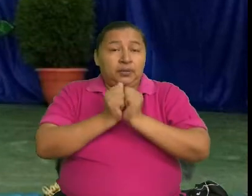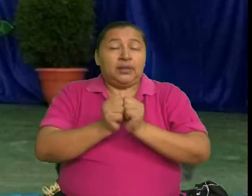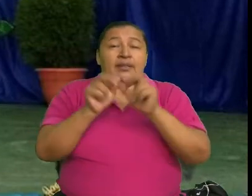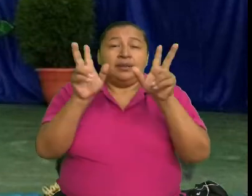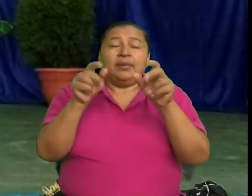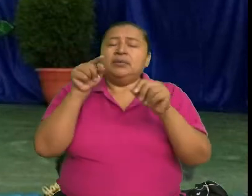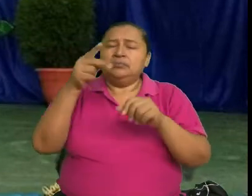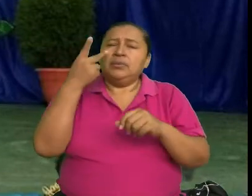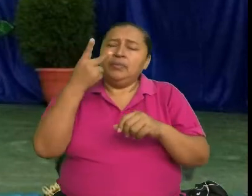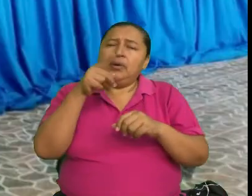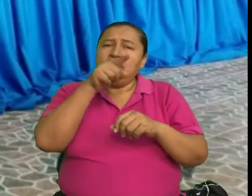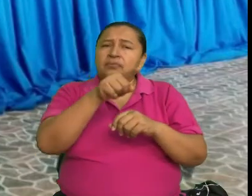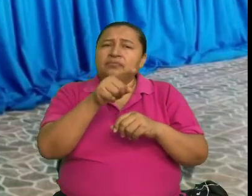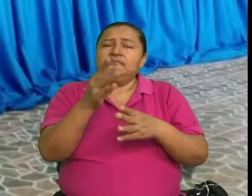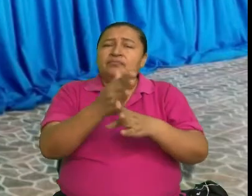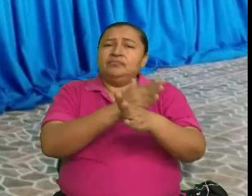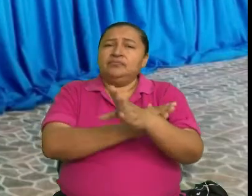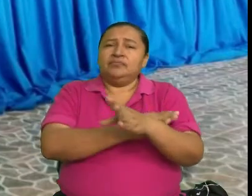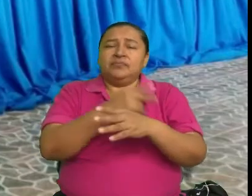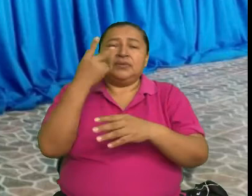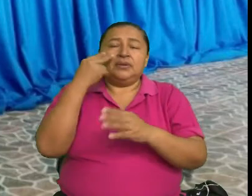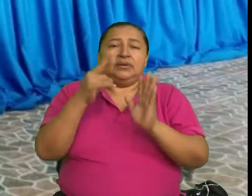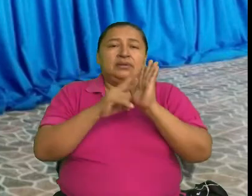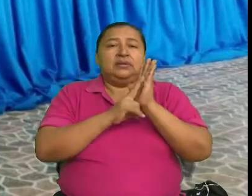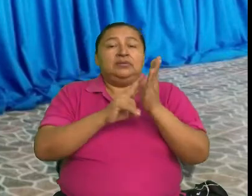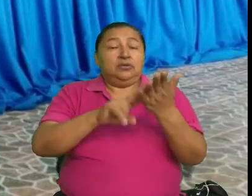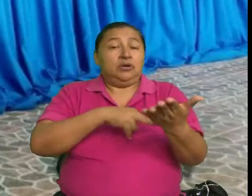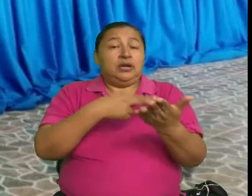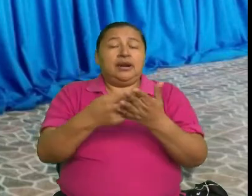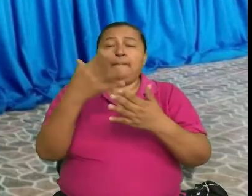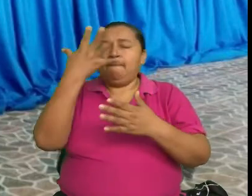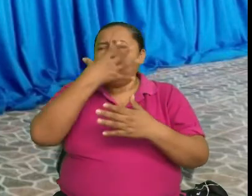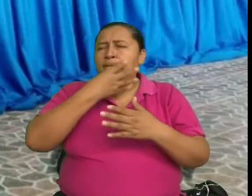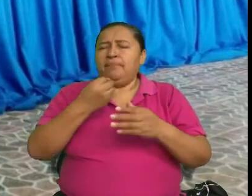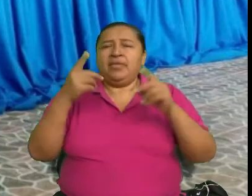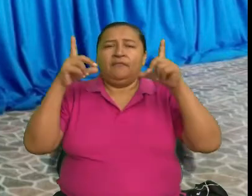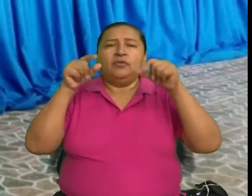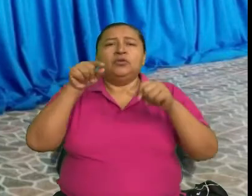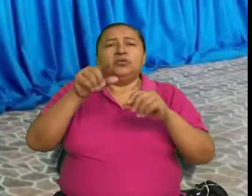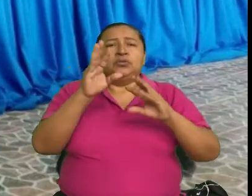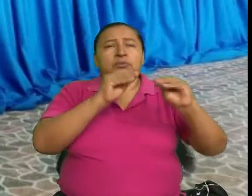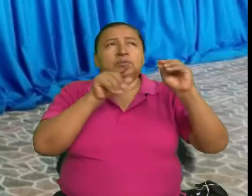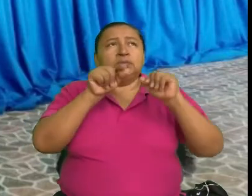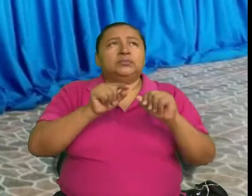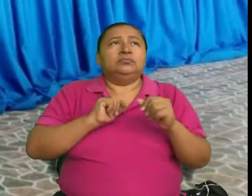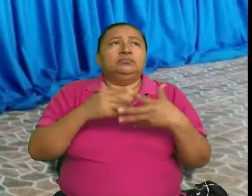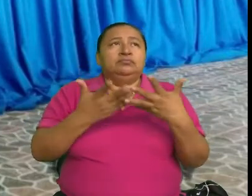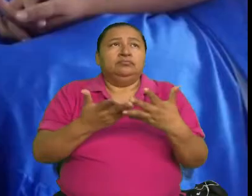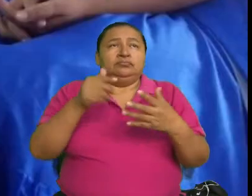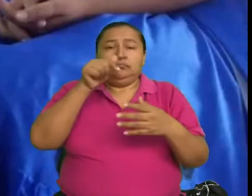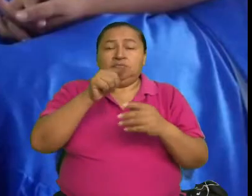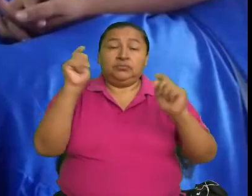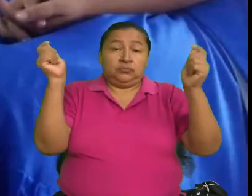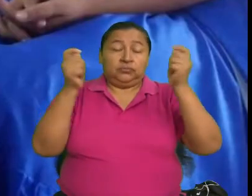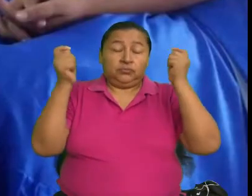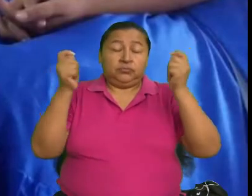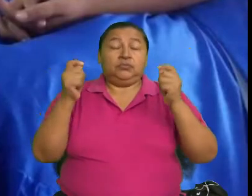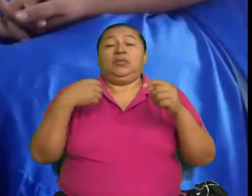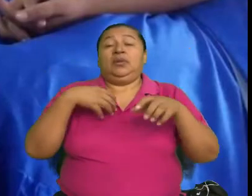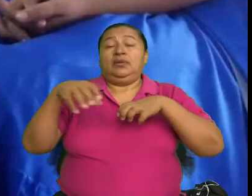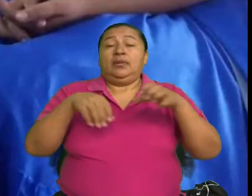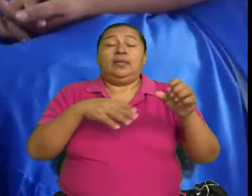tema. En pantalla, antes de irnos, nos regalan esas hermosas fotos, sus comentarios al respecto y parte de la celebración de patria, ¿no?